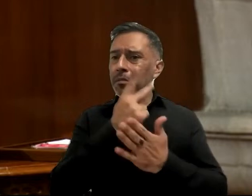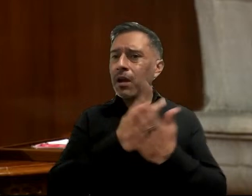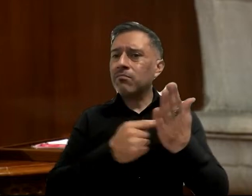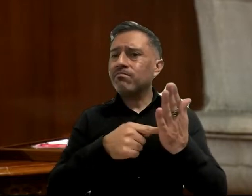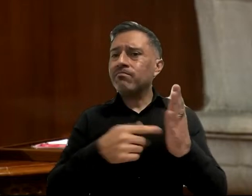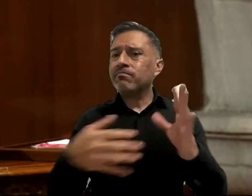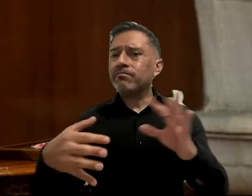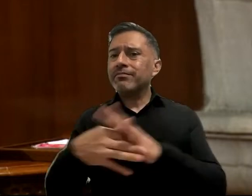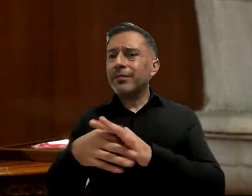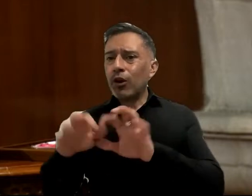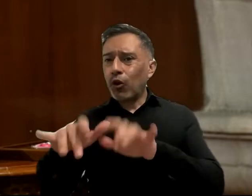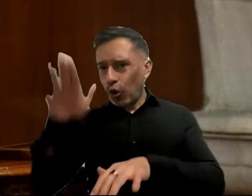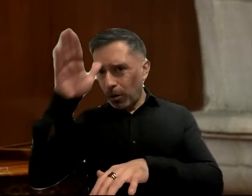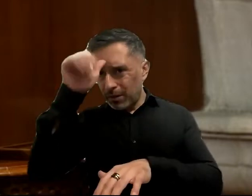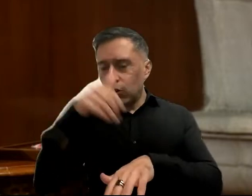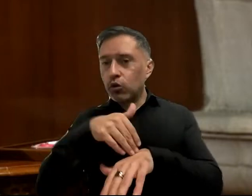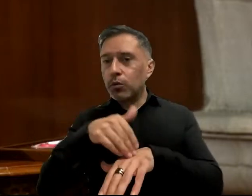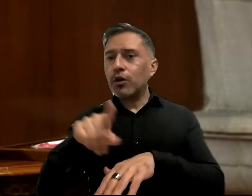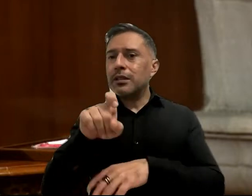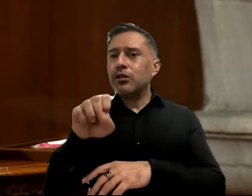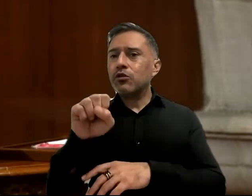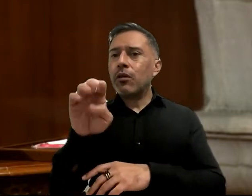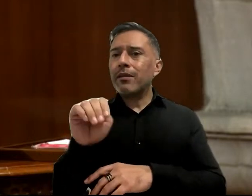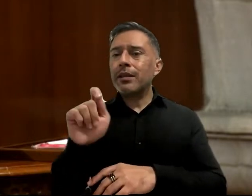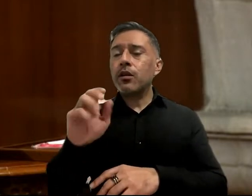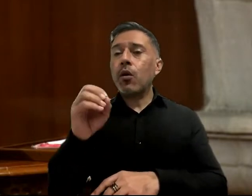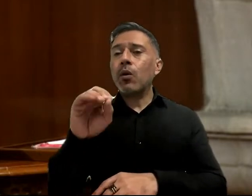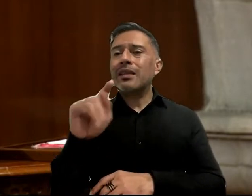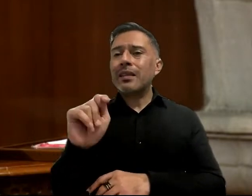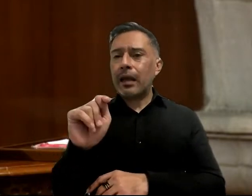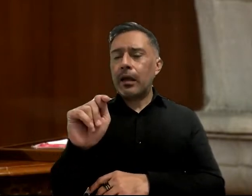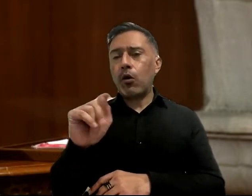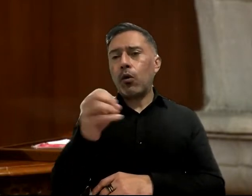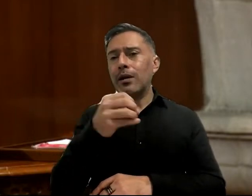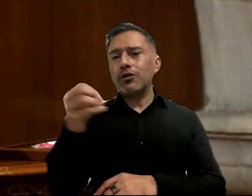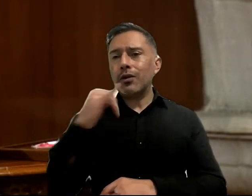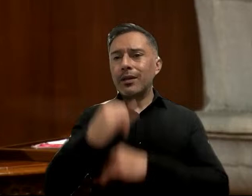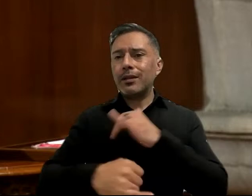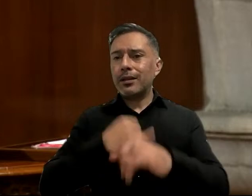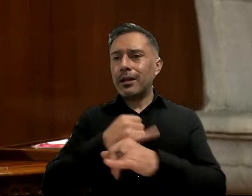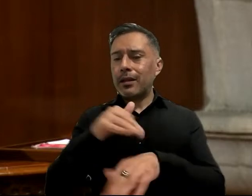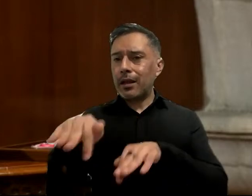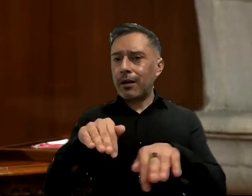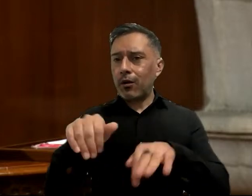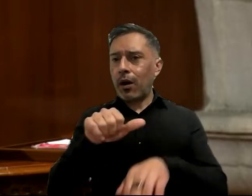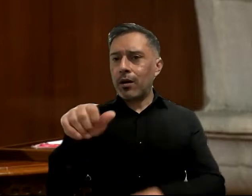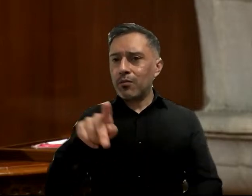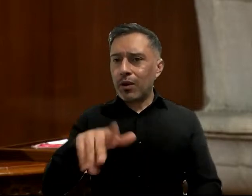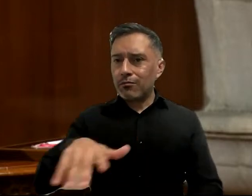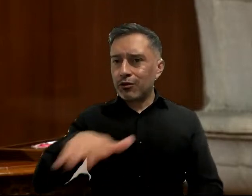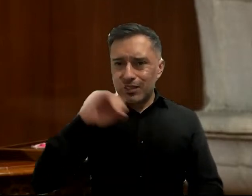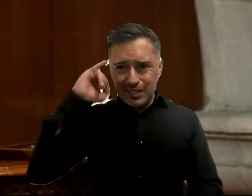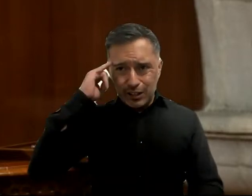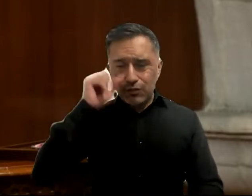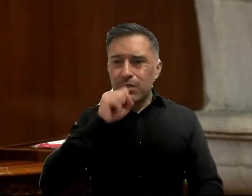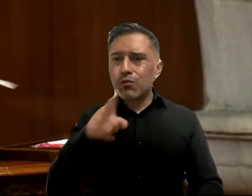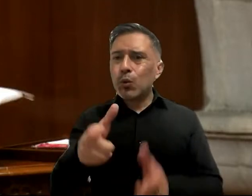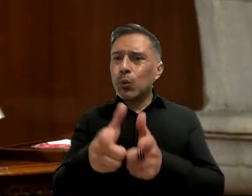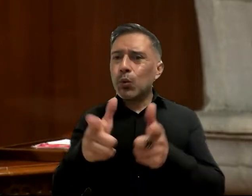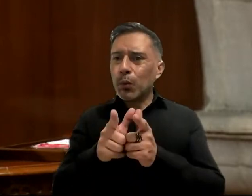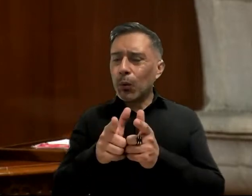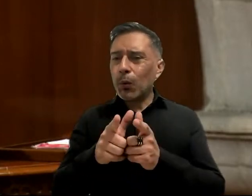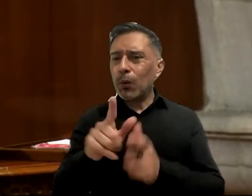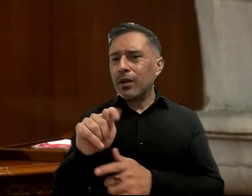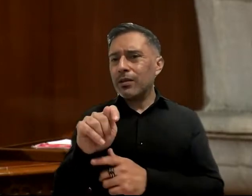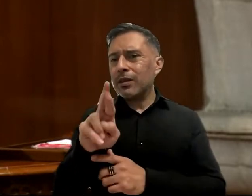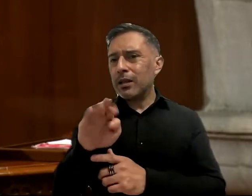Convenio 169 de la Organización Internacional del Trabajo sobre Pueblos Indígenas y Tribales de Países